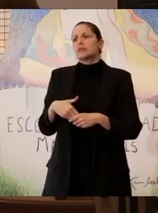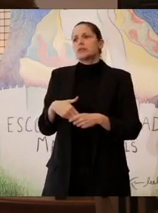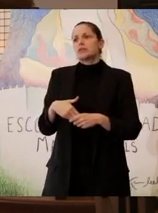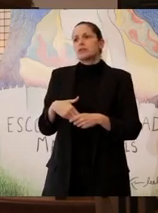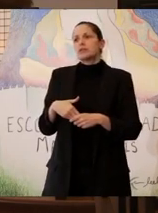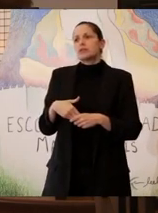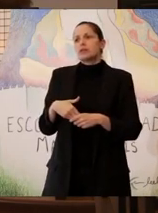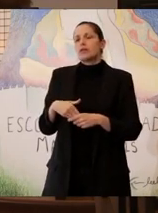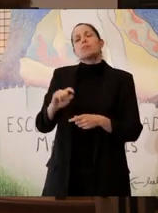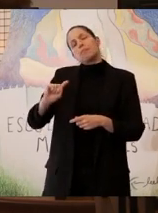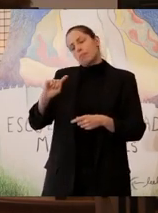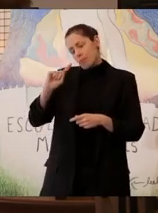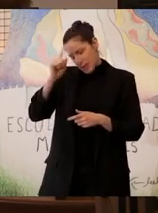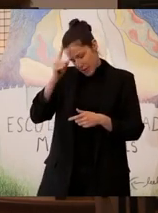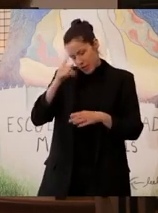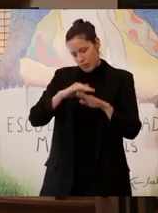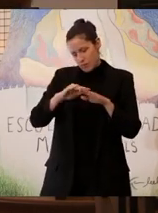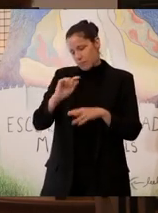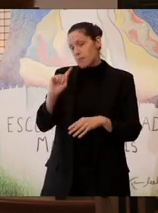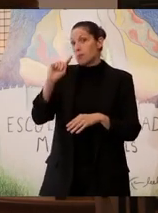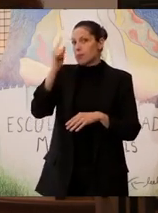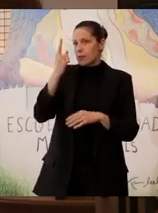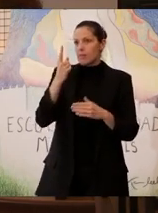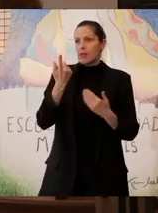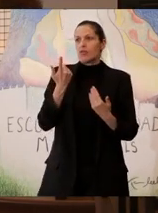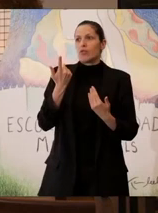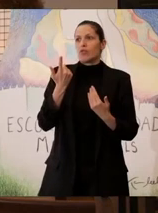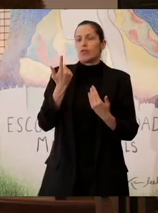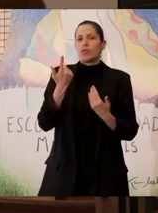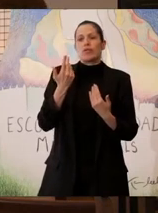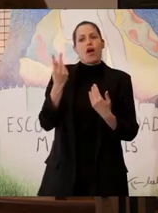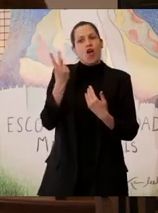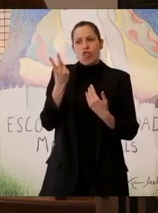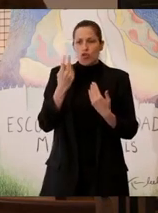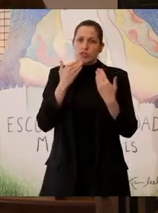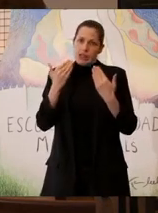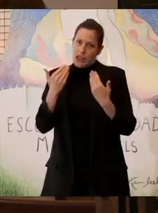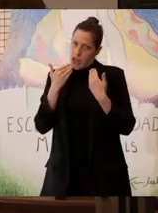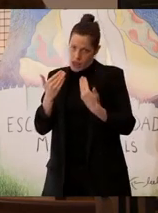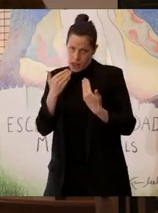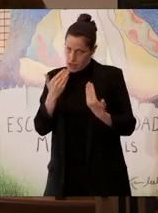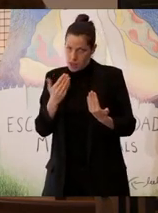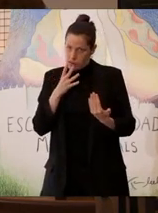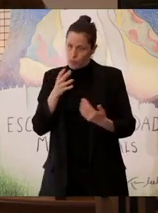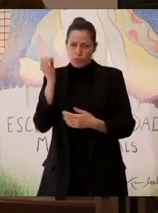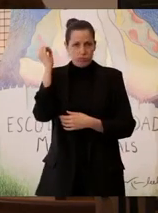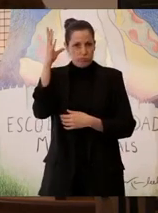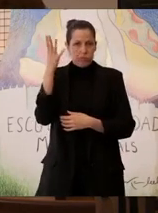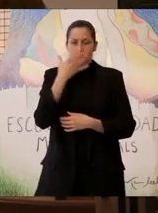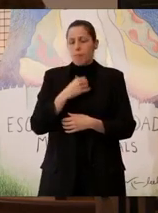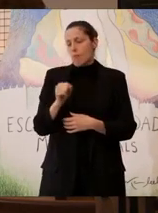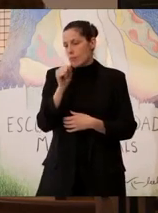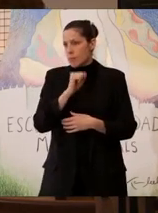de nada, agradecer la magnífica intervención de ustedes dos, pero antes la fiscala